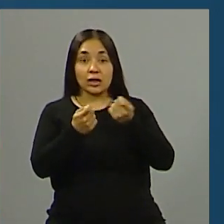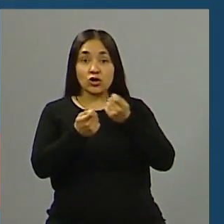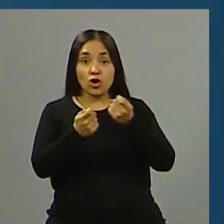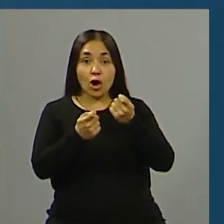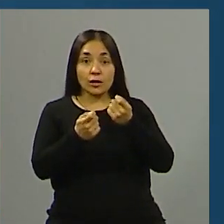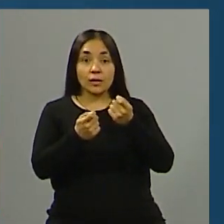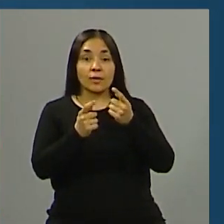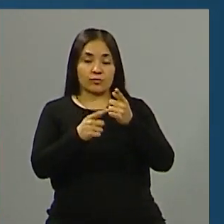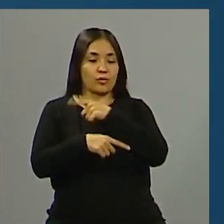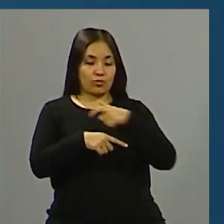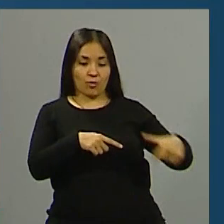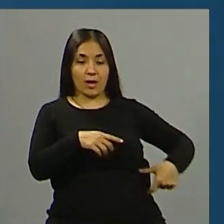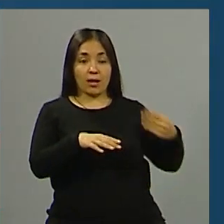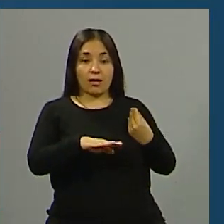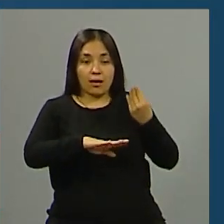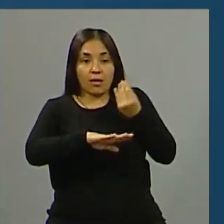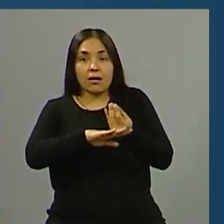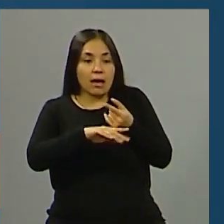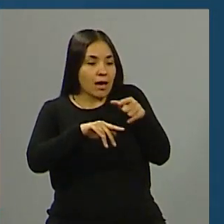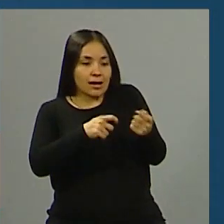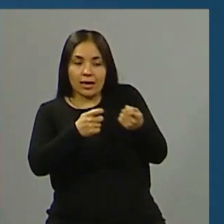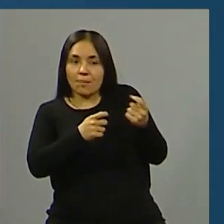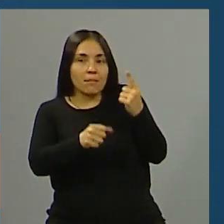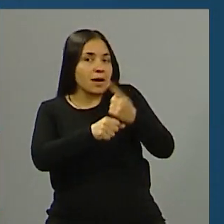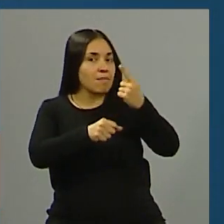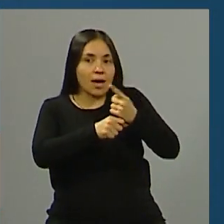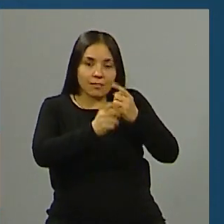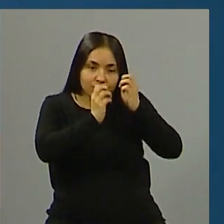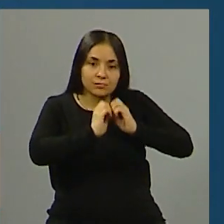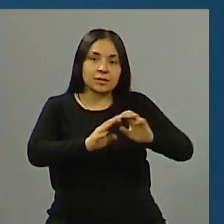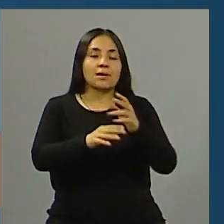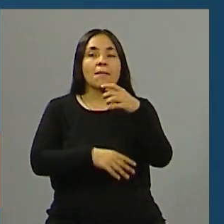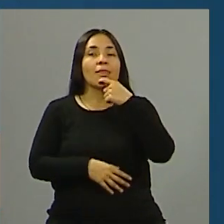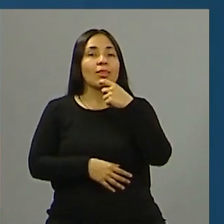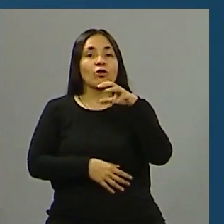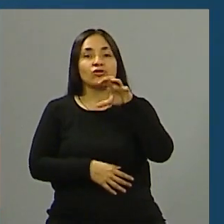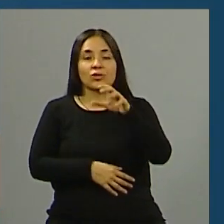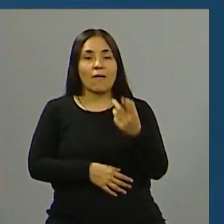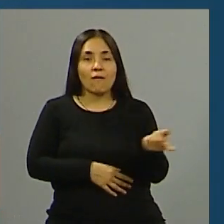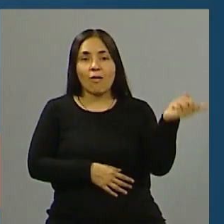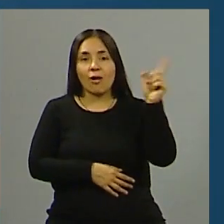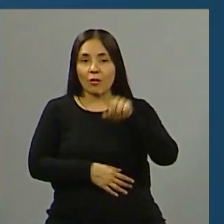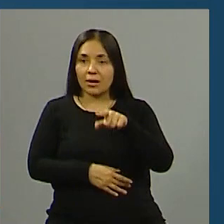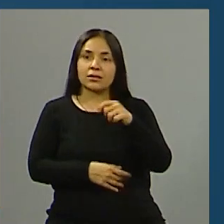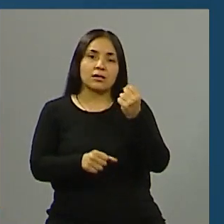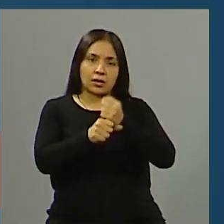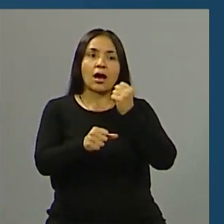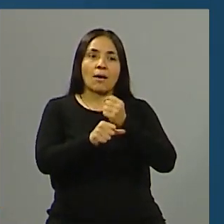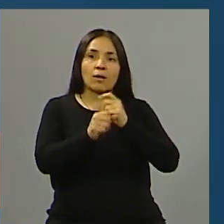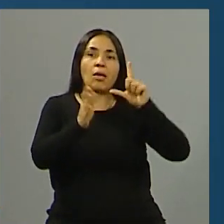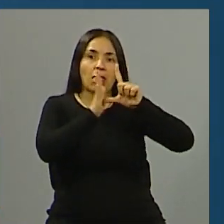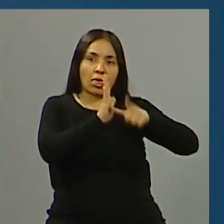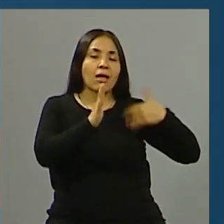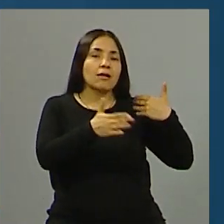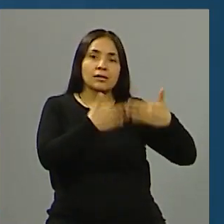asumimos, poder volver a Mendoza. Eso llevó muchísimo trabajo y sí, y quedan muchos trabajos